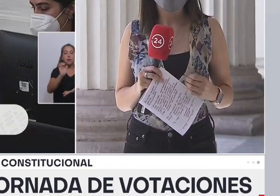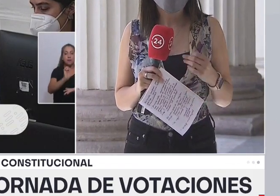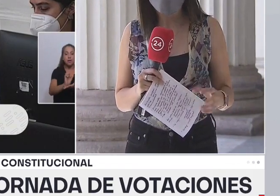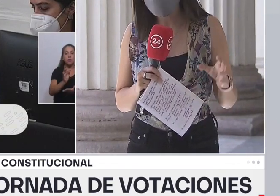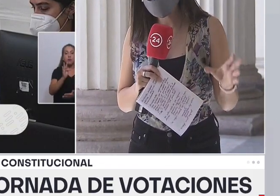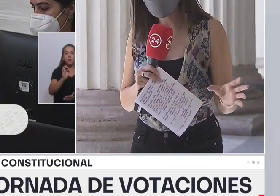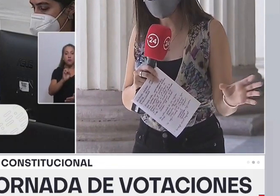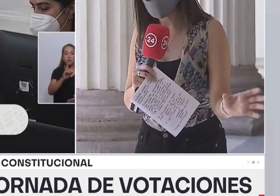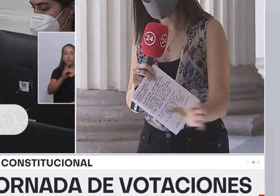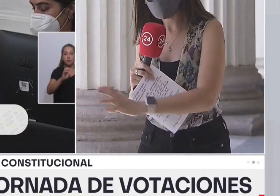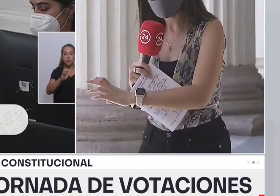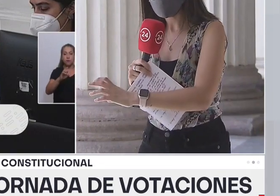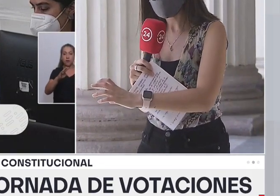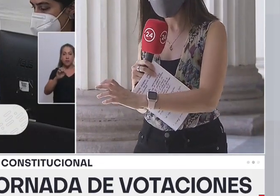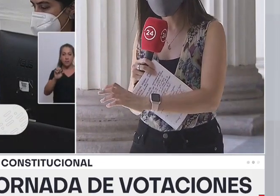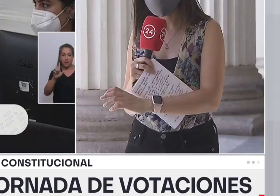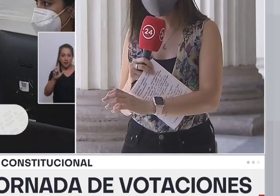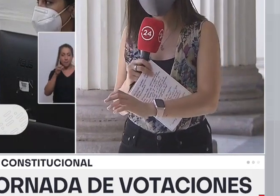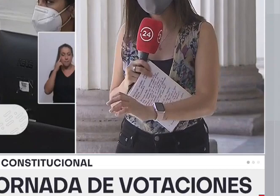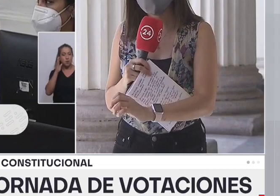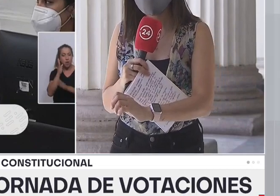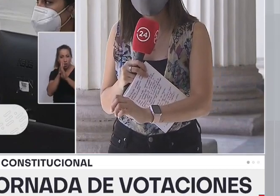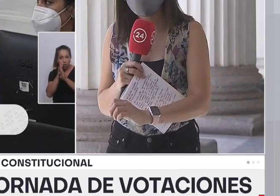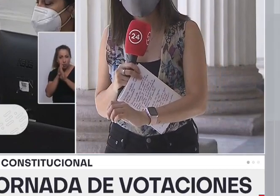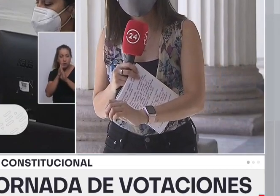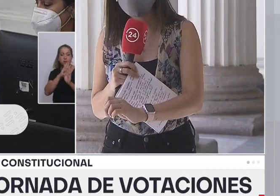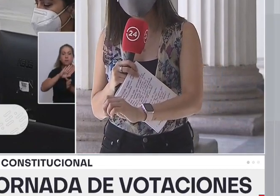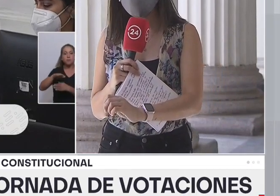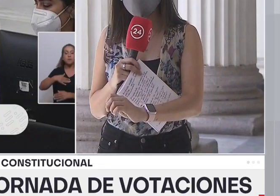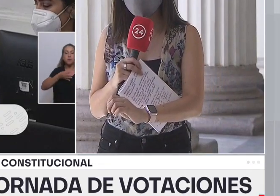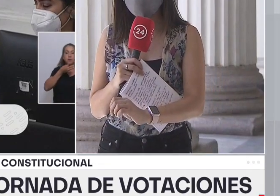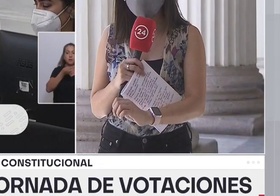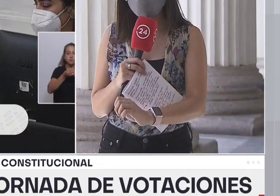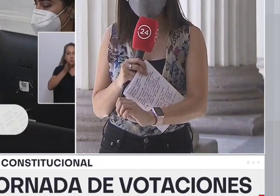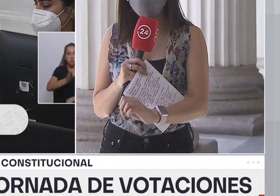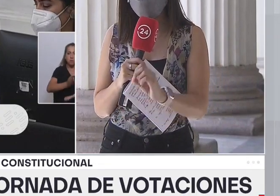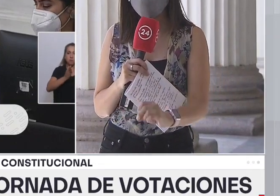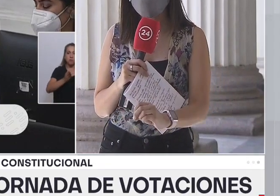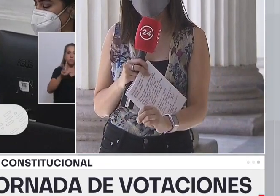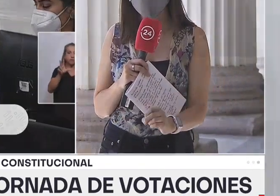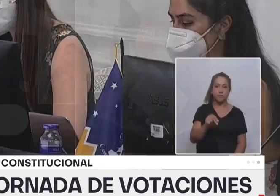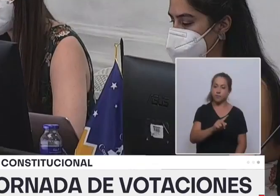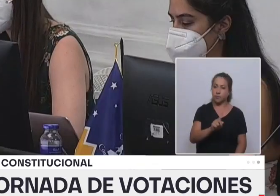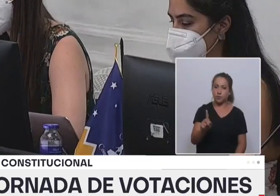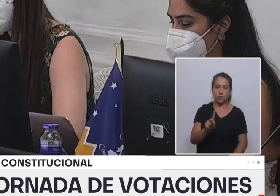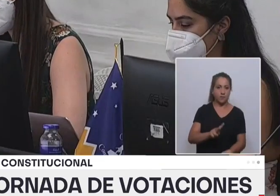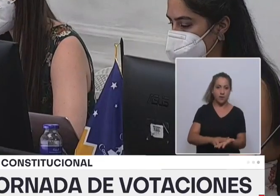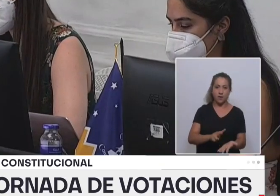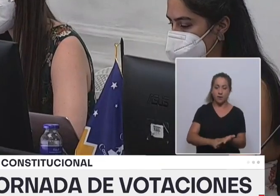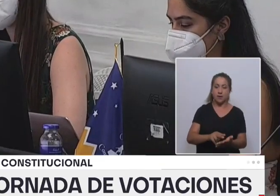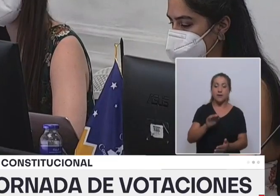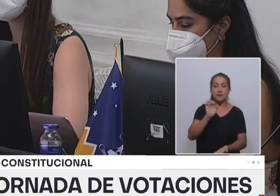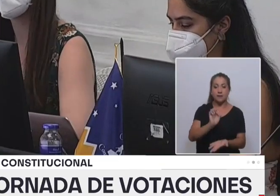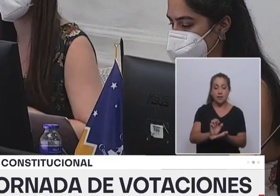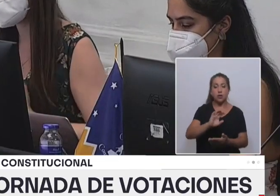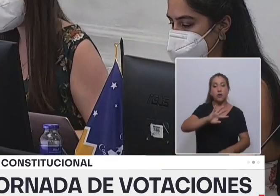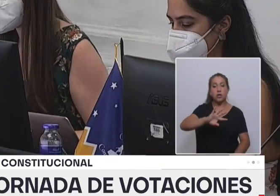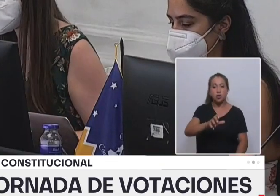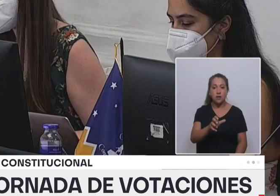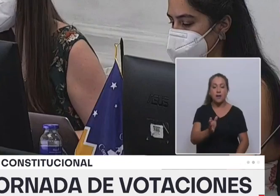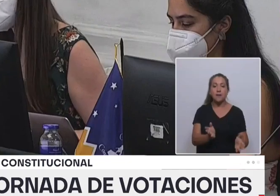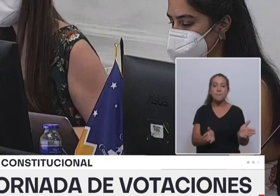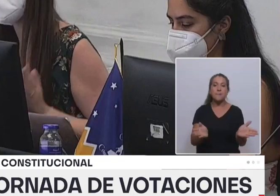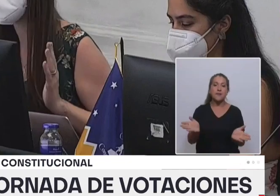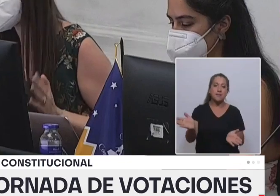en reflexión. No sé si podemos acercarnos también a escuchar eso, ese punto de prensa. Ahí nuestra editora también nos indicará, porque